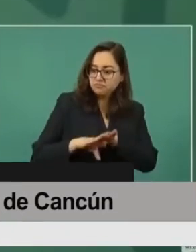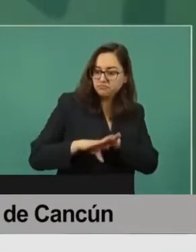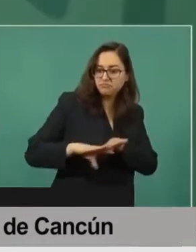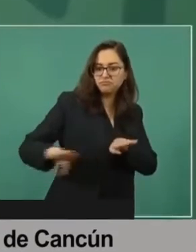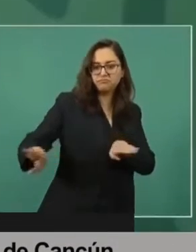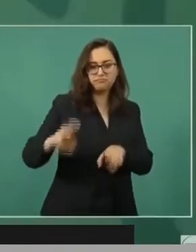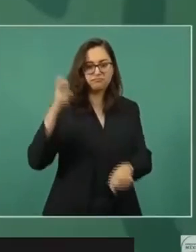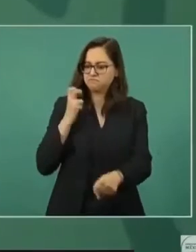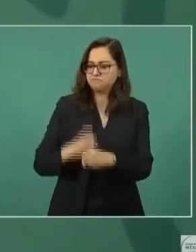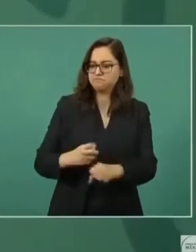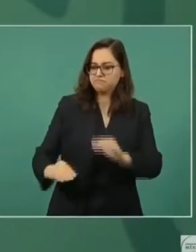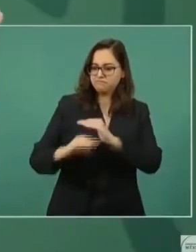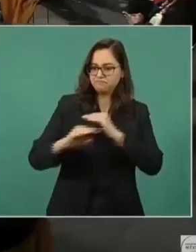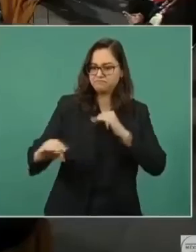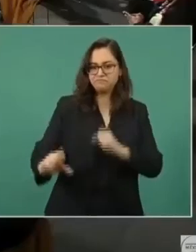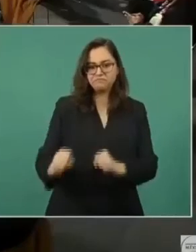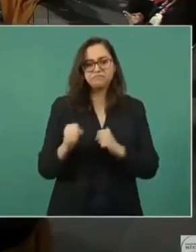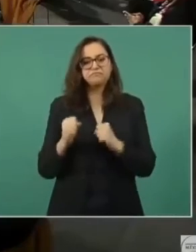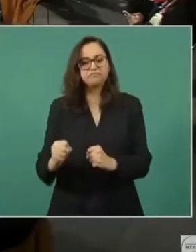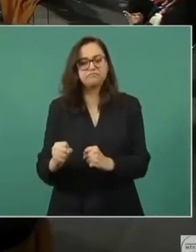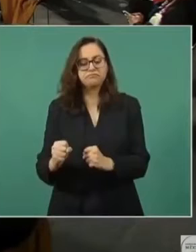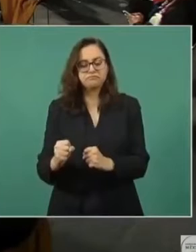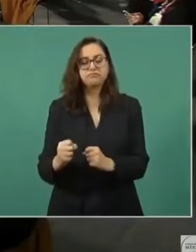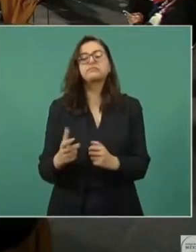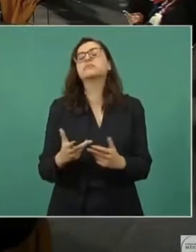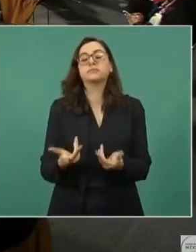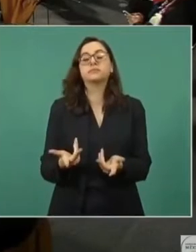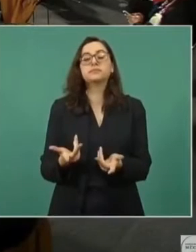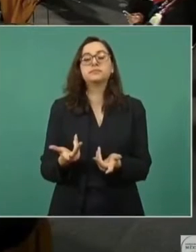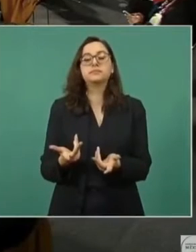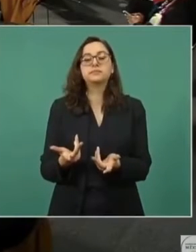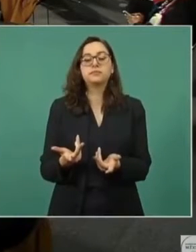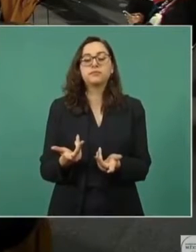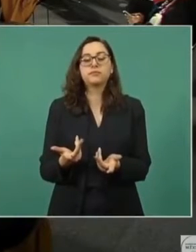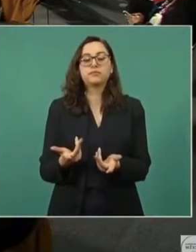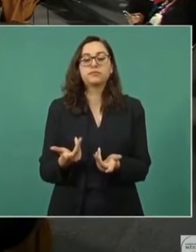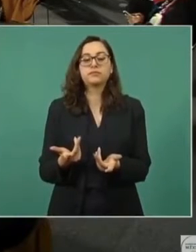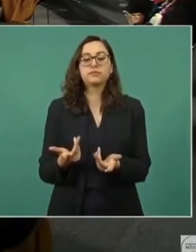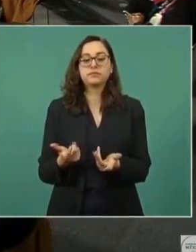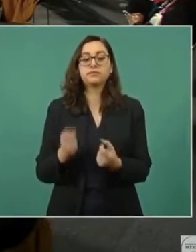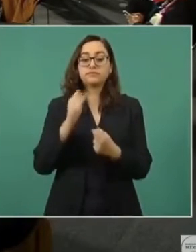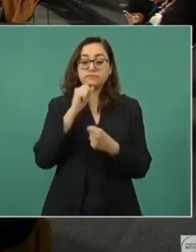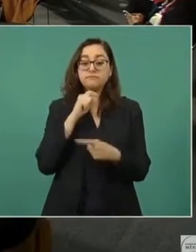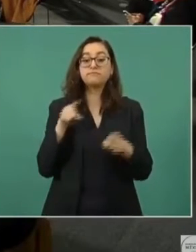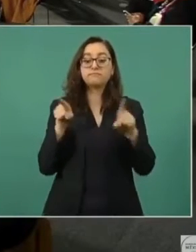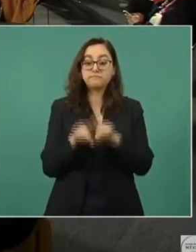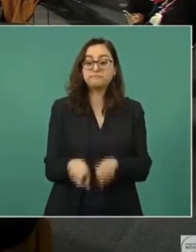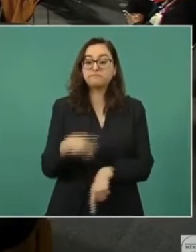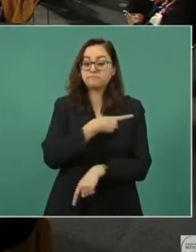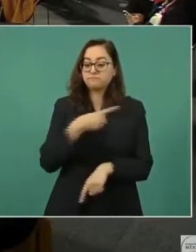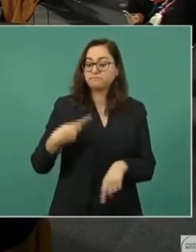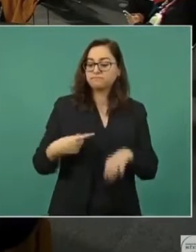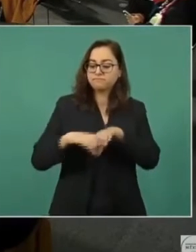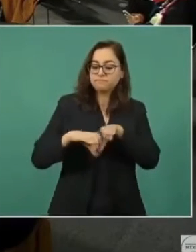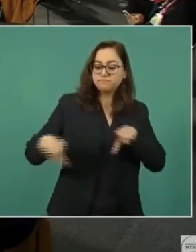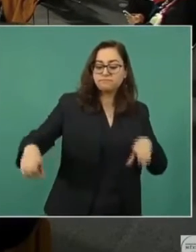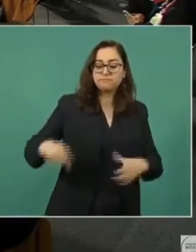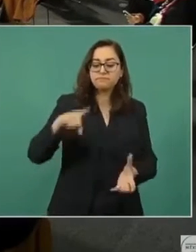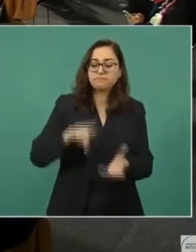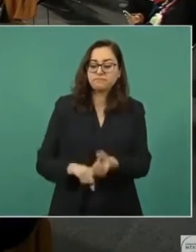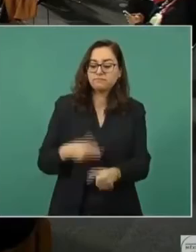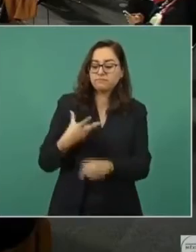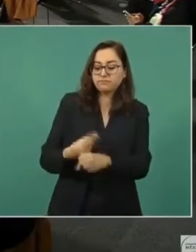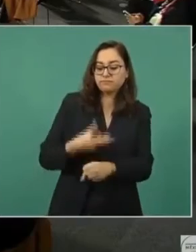concreto hidráulico, cuidando que también se rehabilite el drenaje, los sistemas de